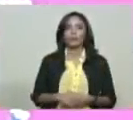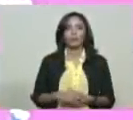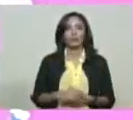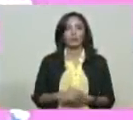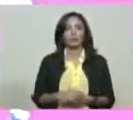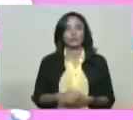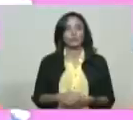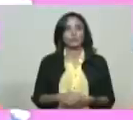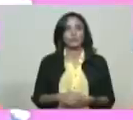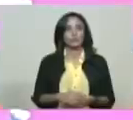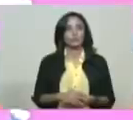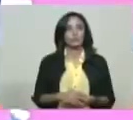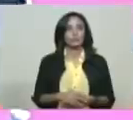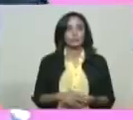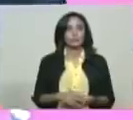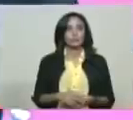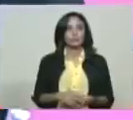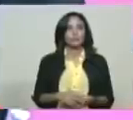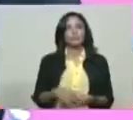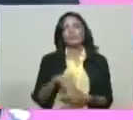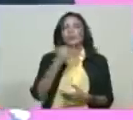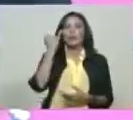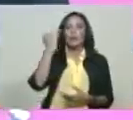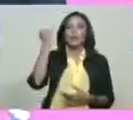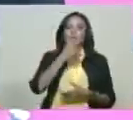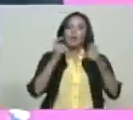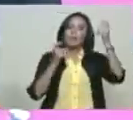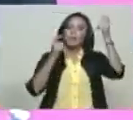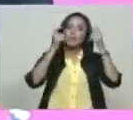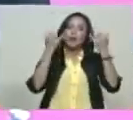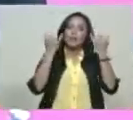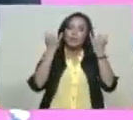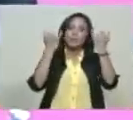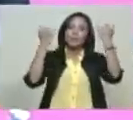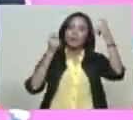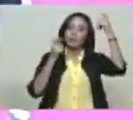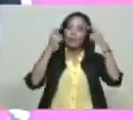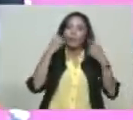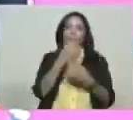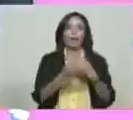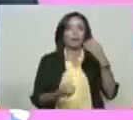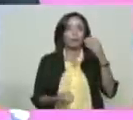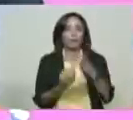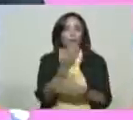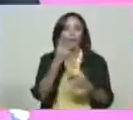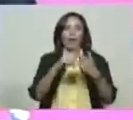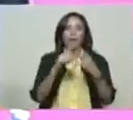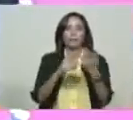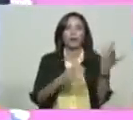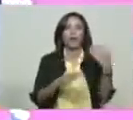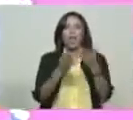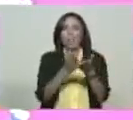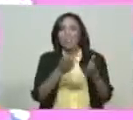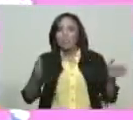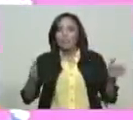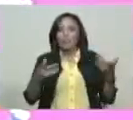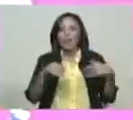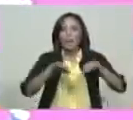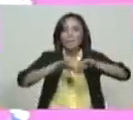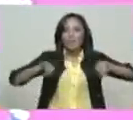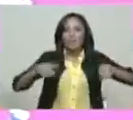verdad. El método de Chávez, de la crítica y la autocrítica, es para construir, para crear, para avanzar, no para dividir, no para